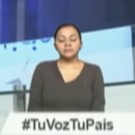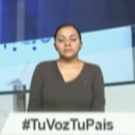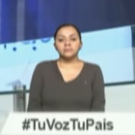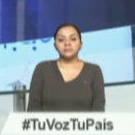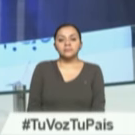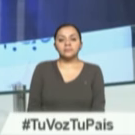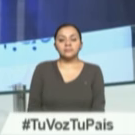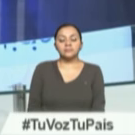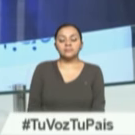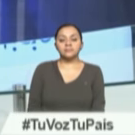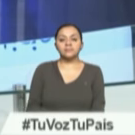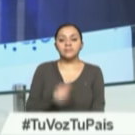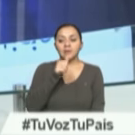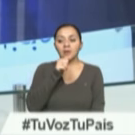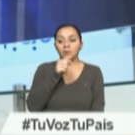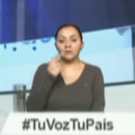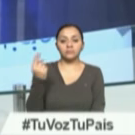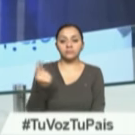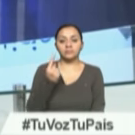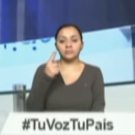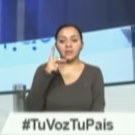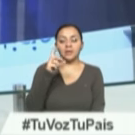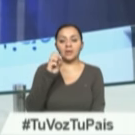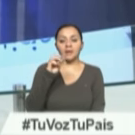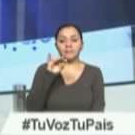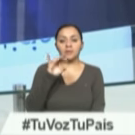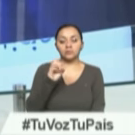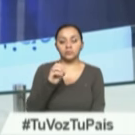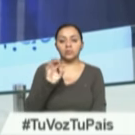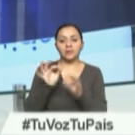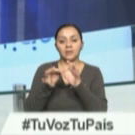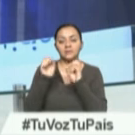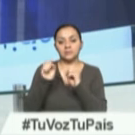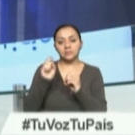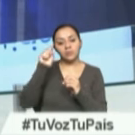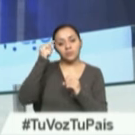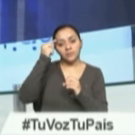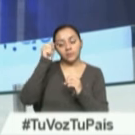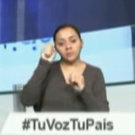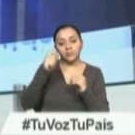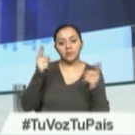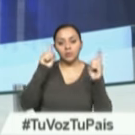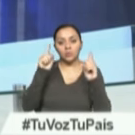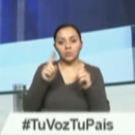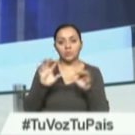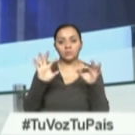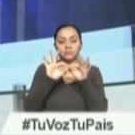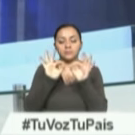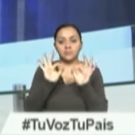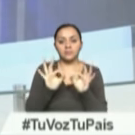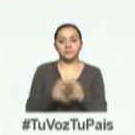La planta de agua de Damasco será reparada. Esto después de que el gobierno y los rebeldes llegaran a un acuerdo.